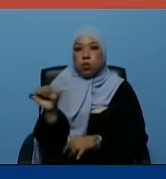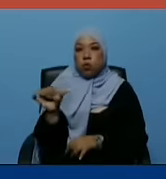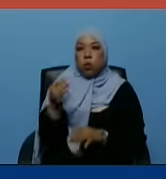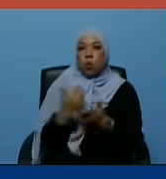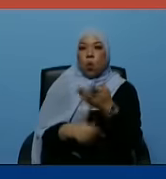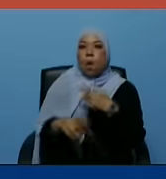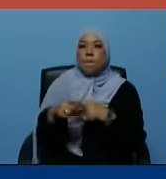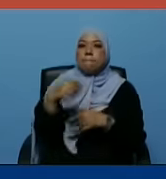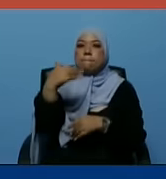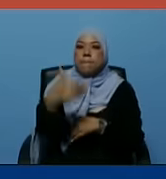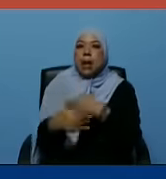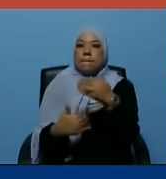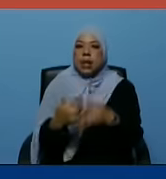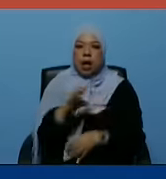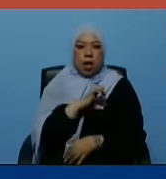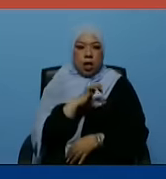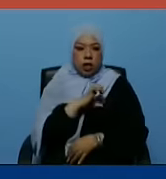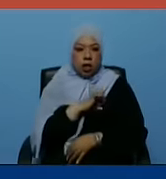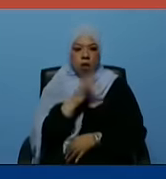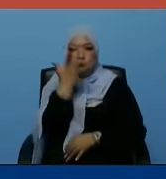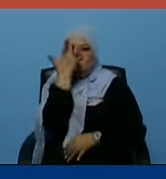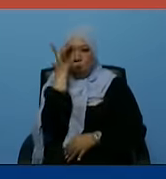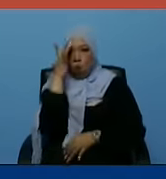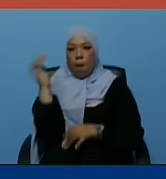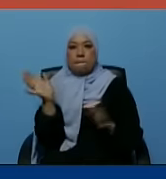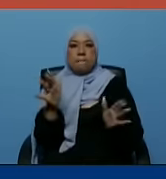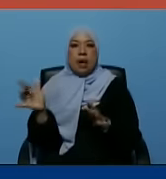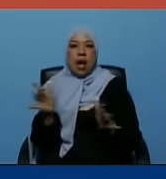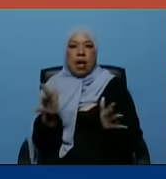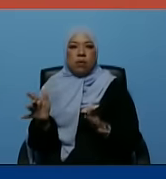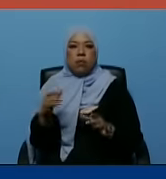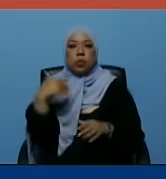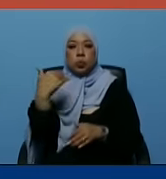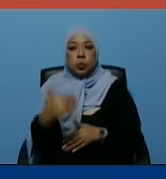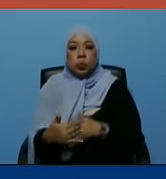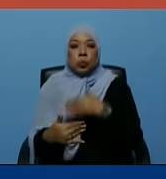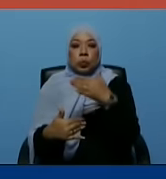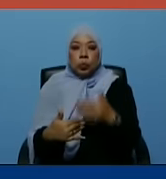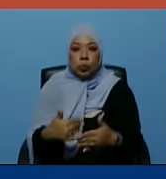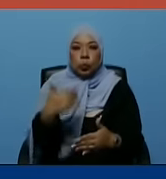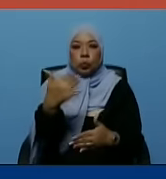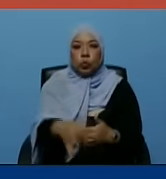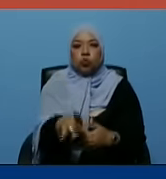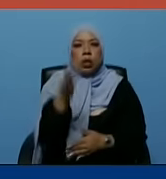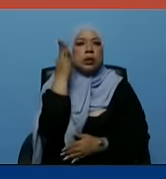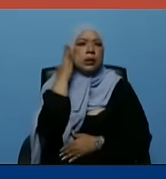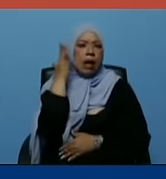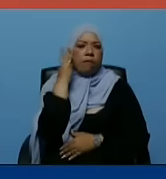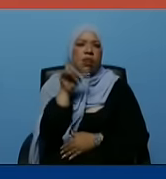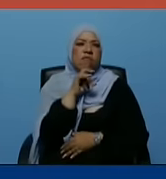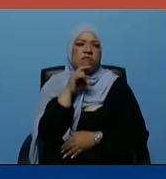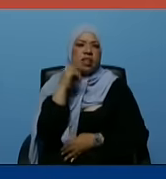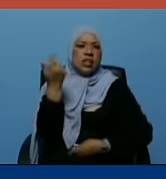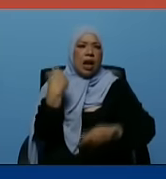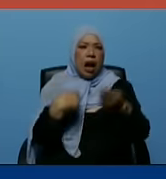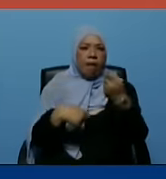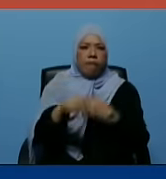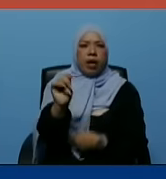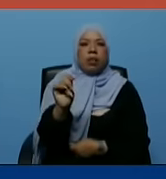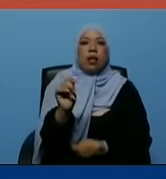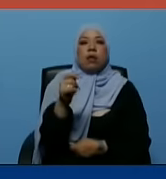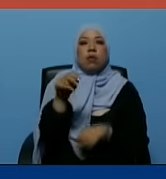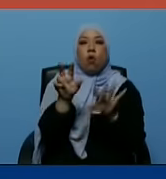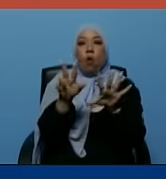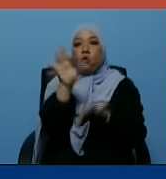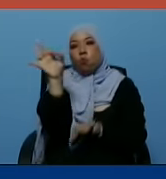veces lento, sobre todo enero, febrero, marzo, es la actividad económica más lenta, ustedes lo saben, y crecimos